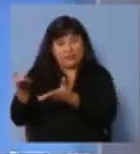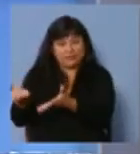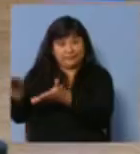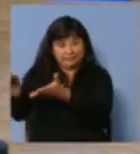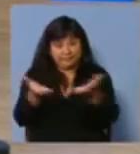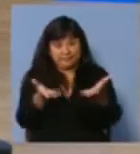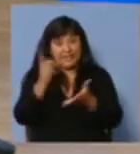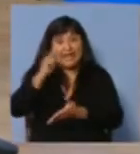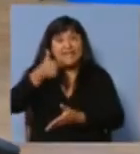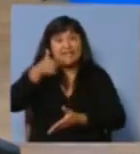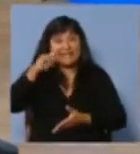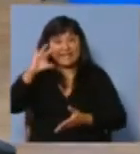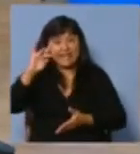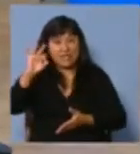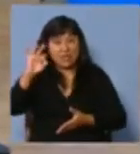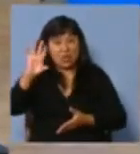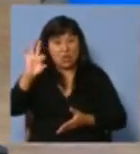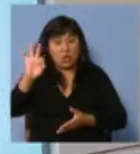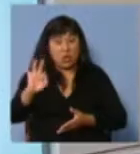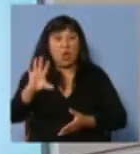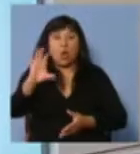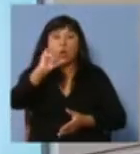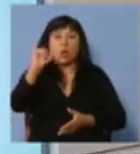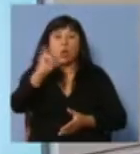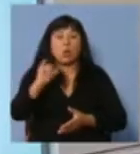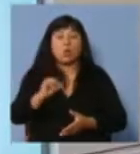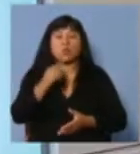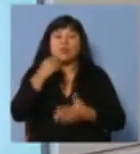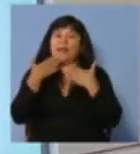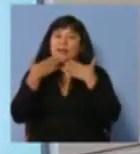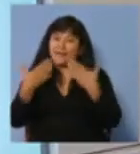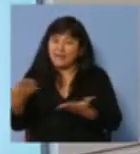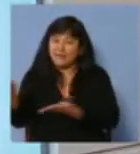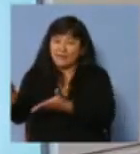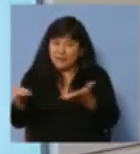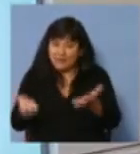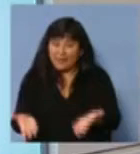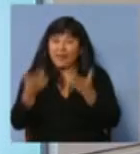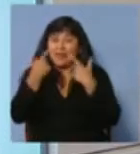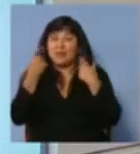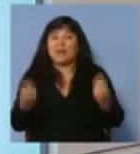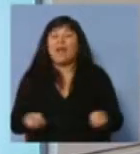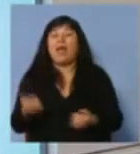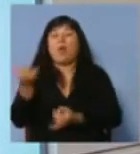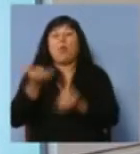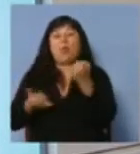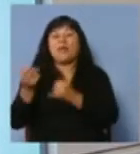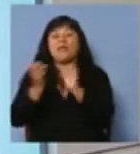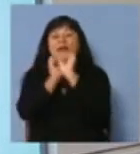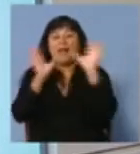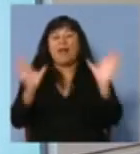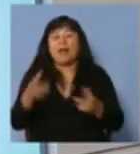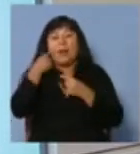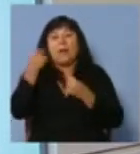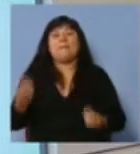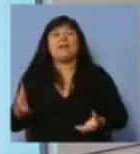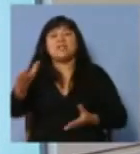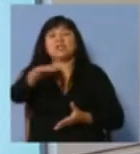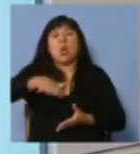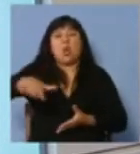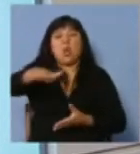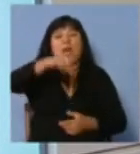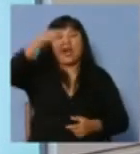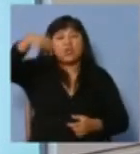con nosotros y queremos que nos aclare sobre una situación originada en la zona de los nogales